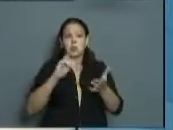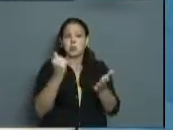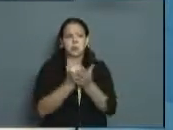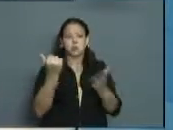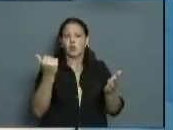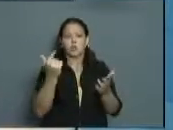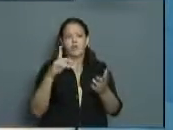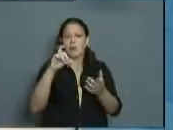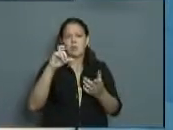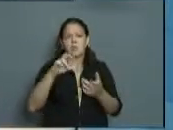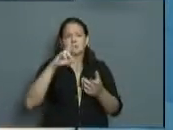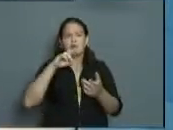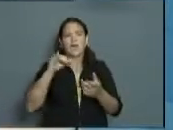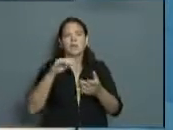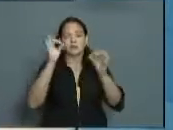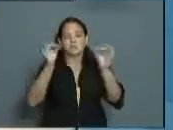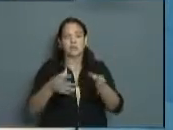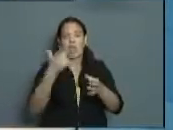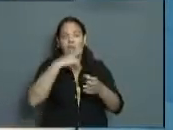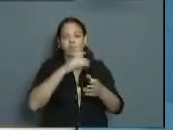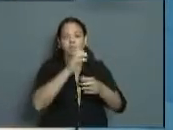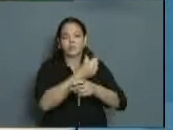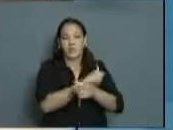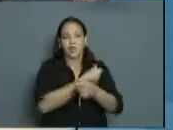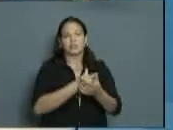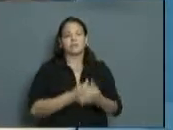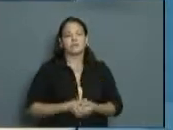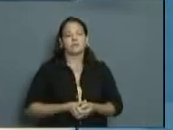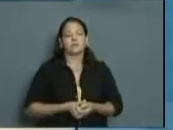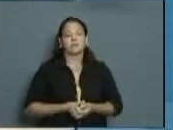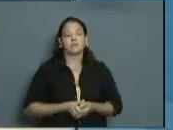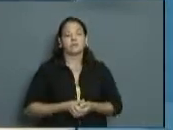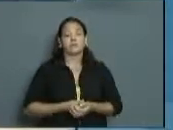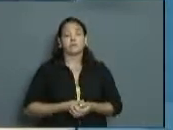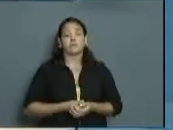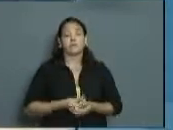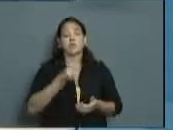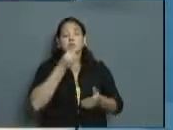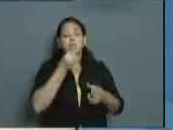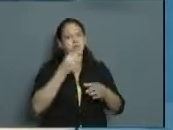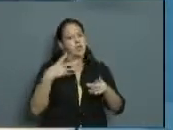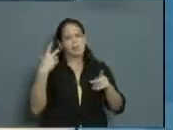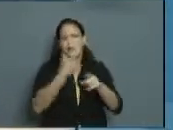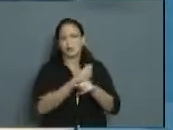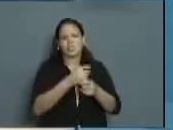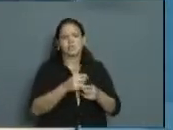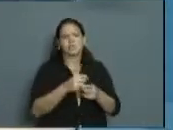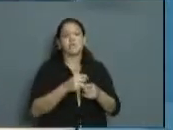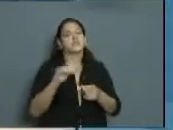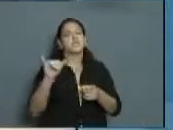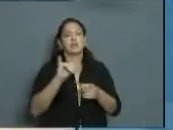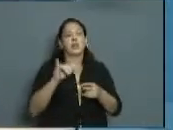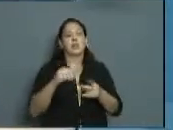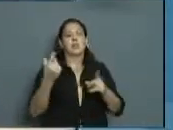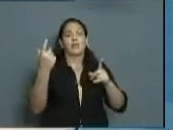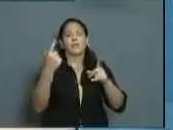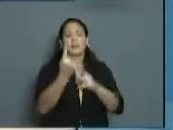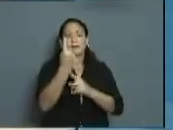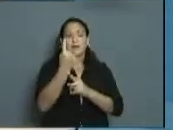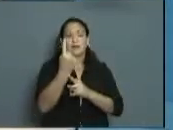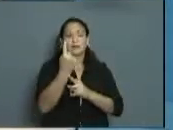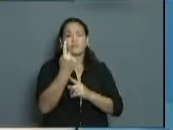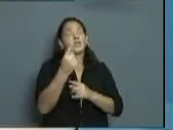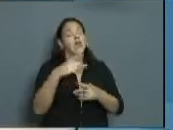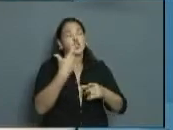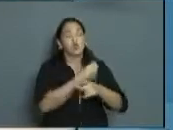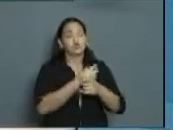PCR, le corresponde a Abdala. Una vez que ya no tenga los síntomas de la enfermedad, puede vacunarse. La persona que se ponga la primera dosis y comience